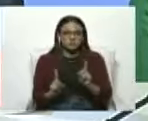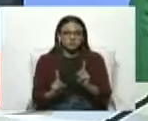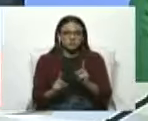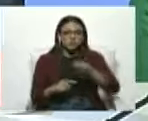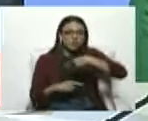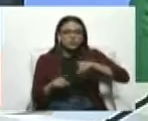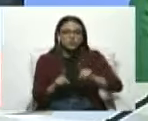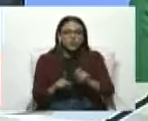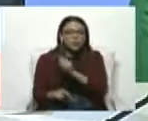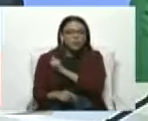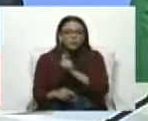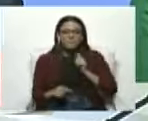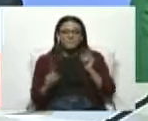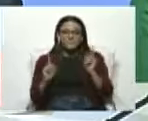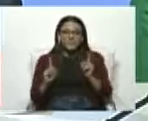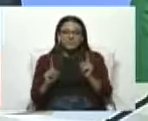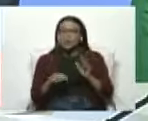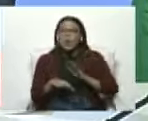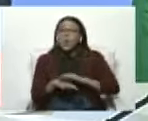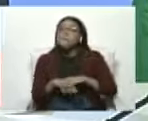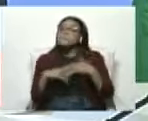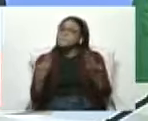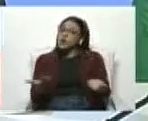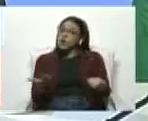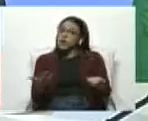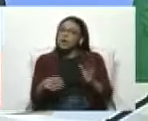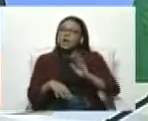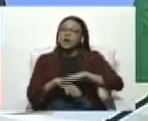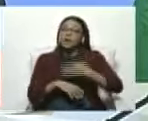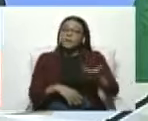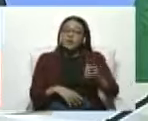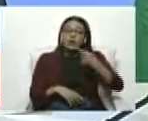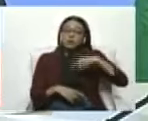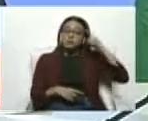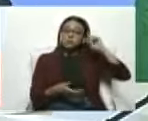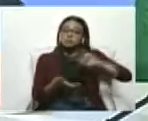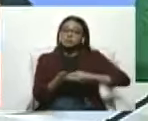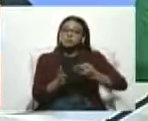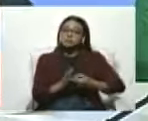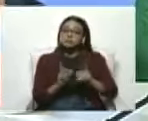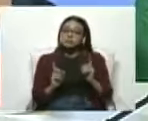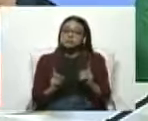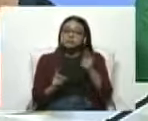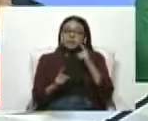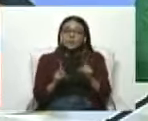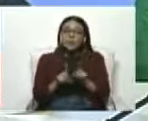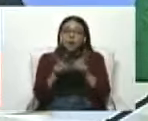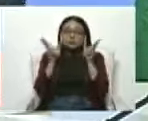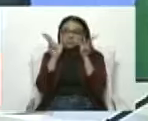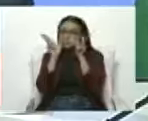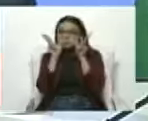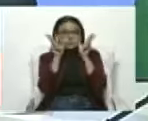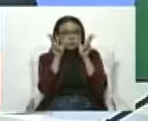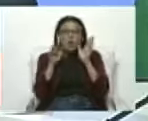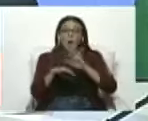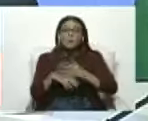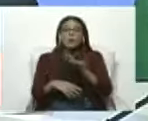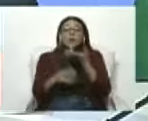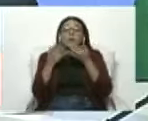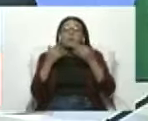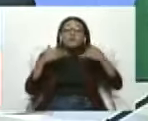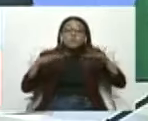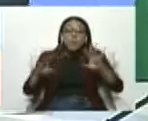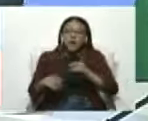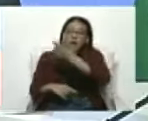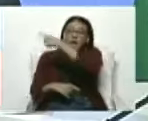derecha juega, ¿no? Y juega duro. Si ellos tuviesen acceso a la base de datos, a la información